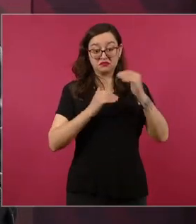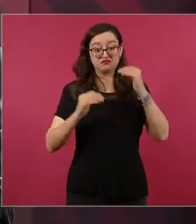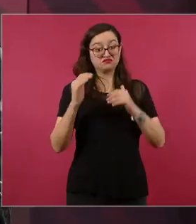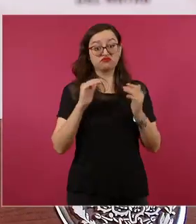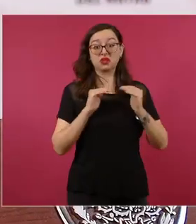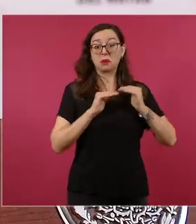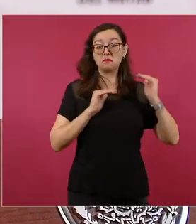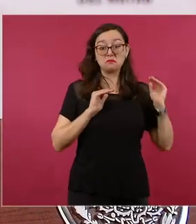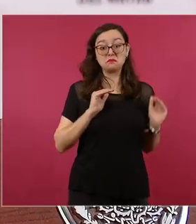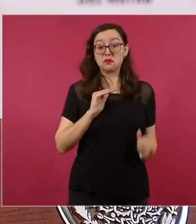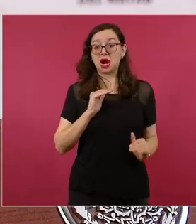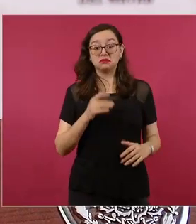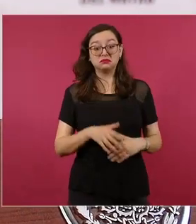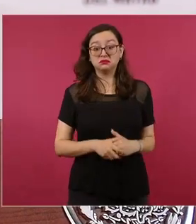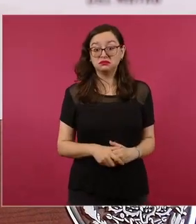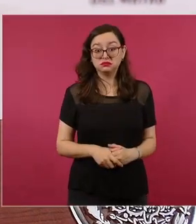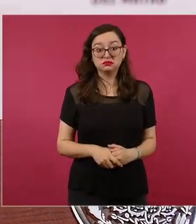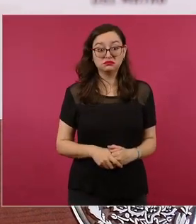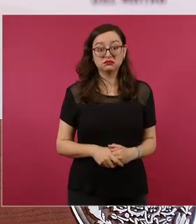el presidente